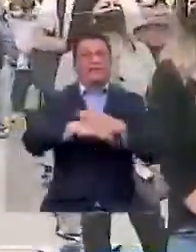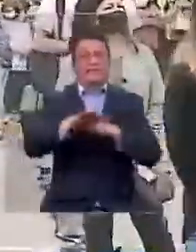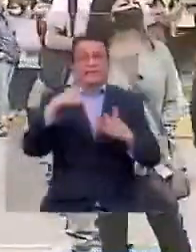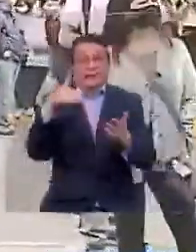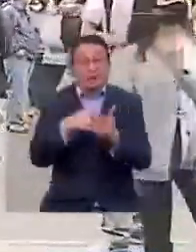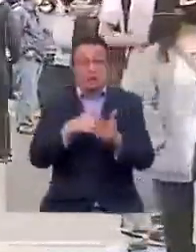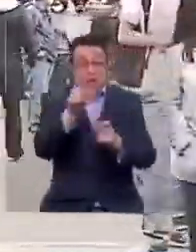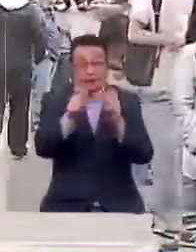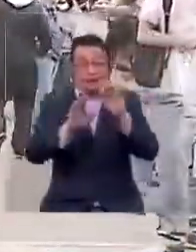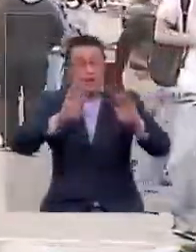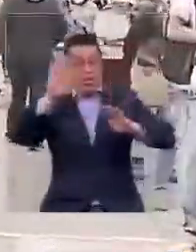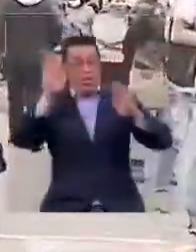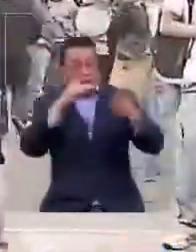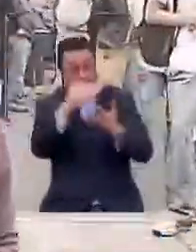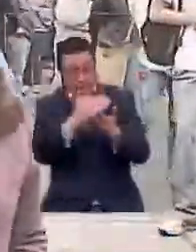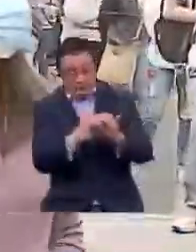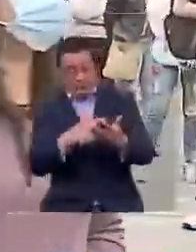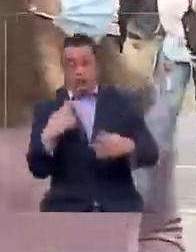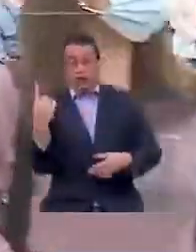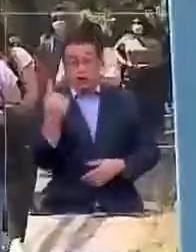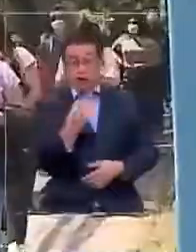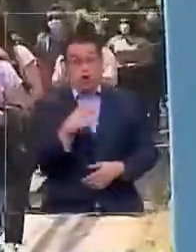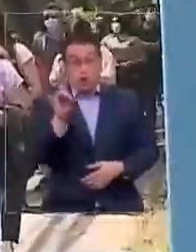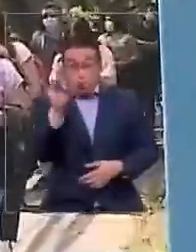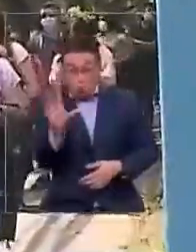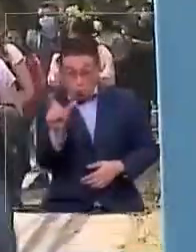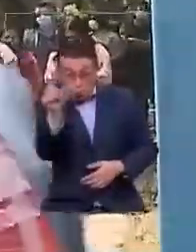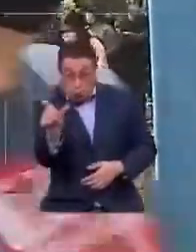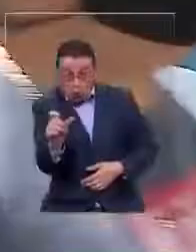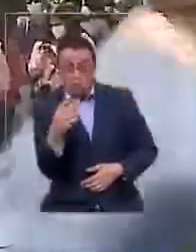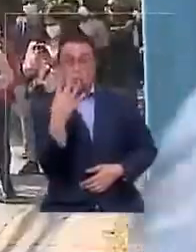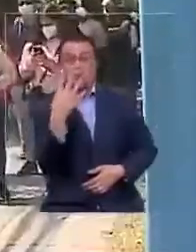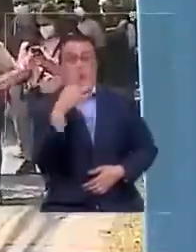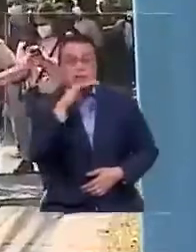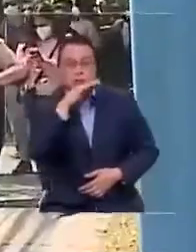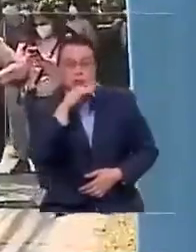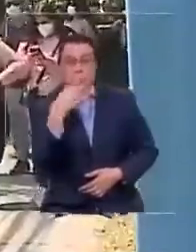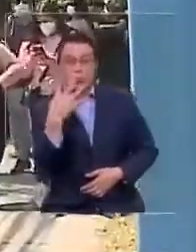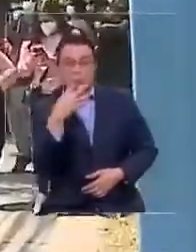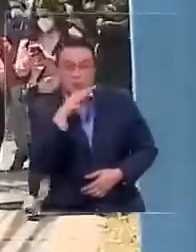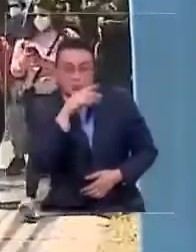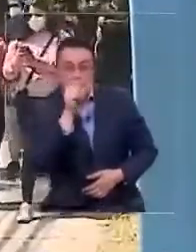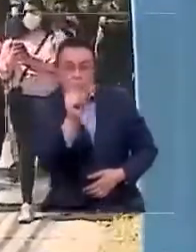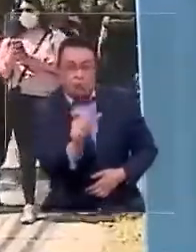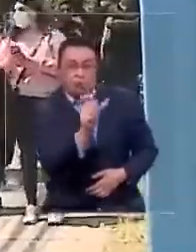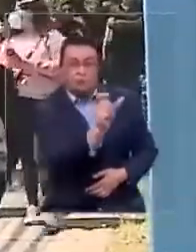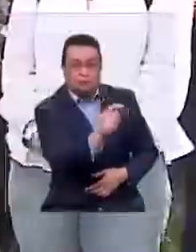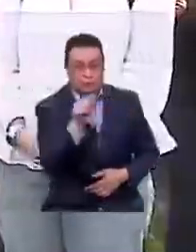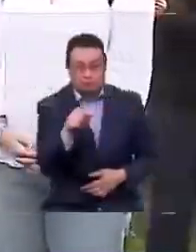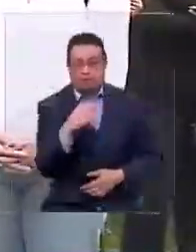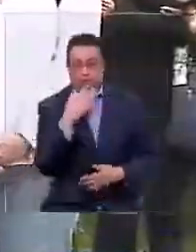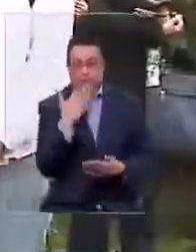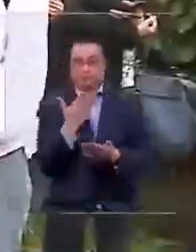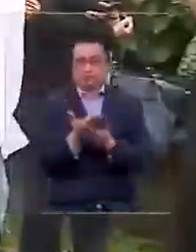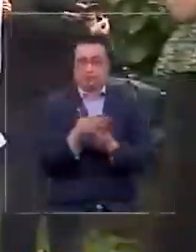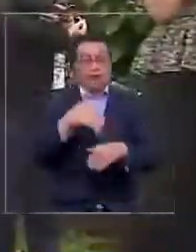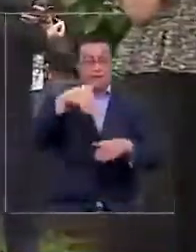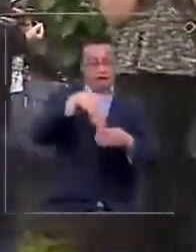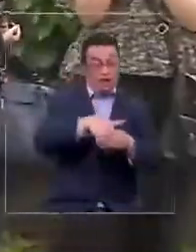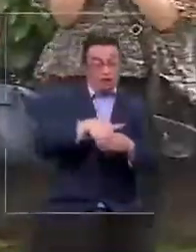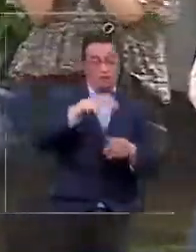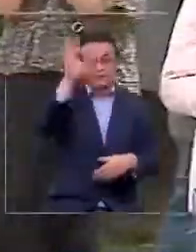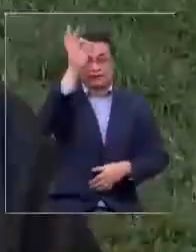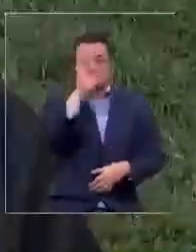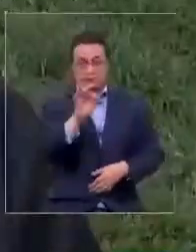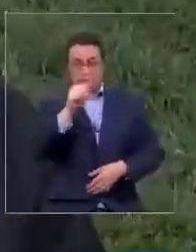nivel nacional, tardará promedio, calcula el CERVEL, 4 minutos por votante. Por eso, el gobierno propuso que se vote sábado y